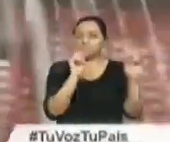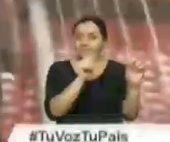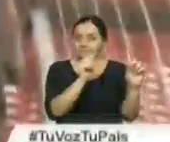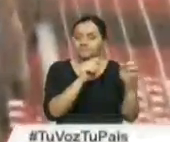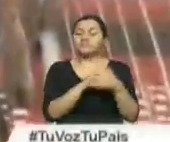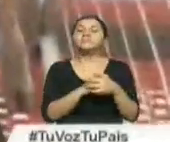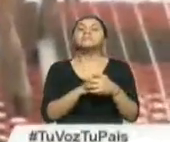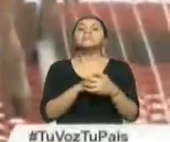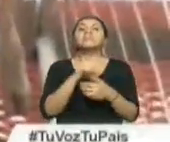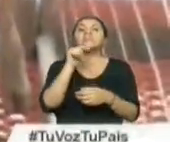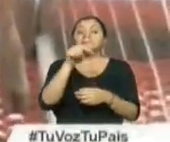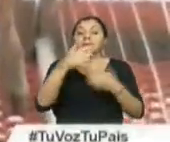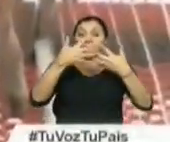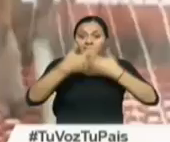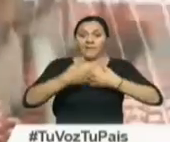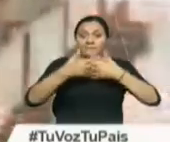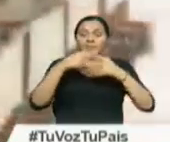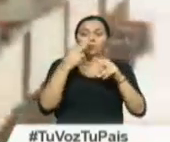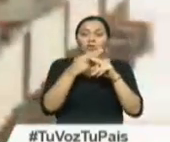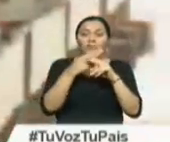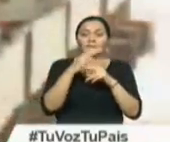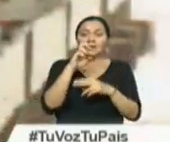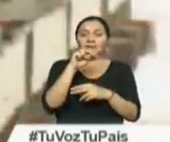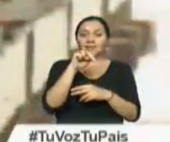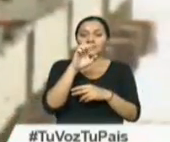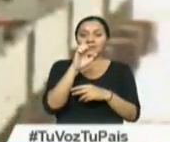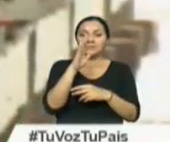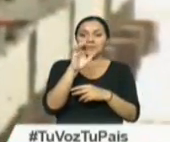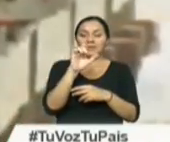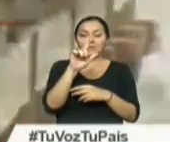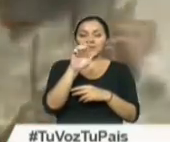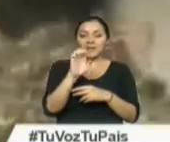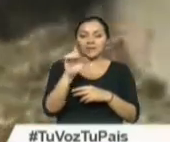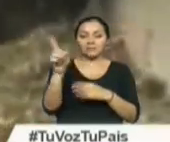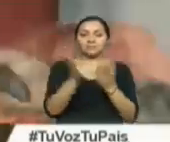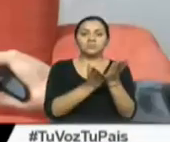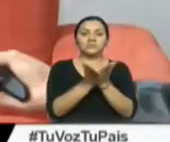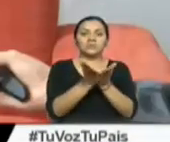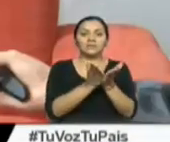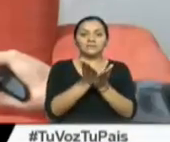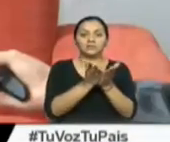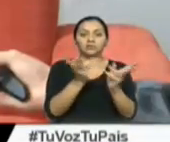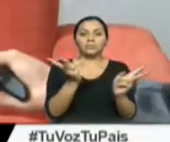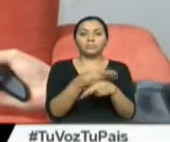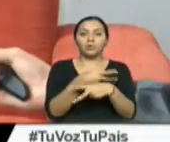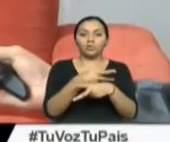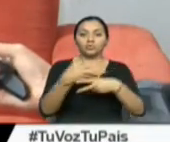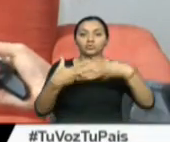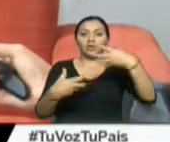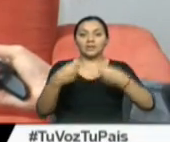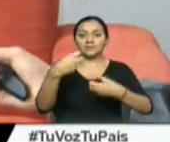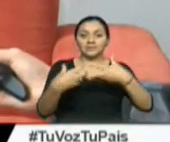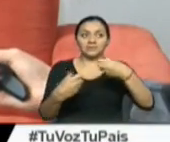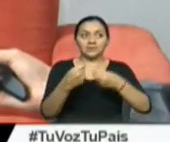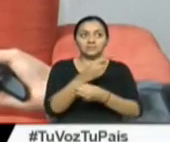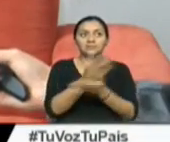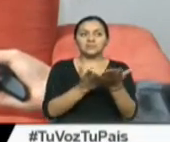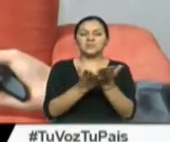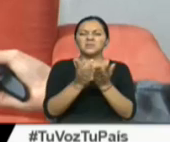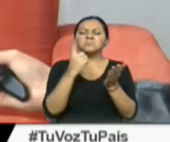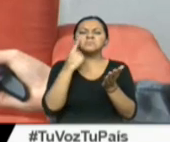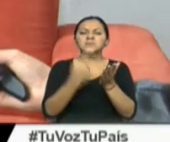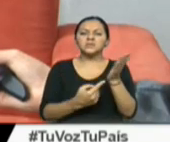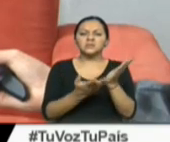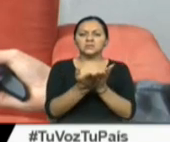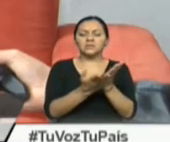este sentido, Nestlé lleva adelante la iniciativa denominada Servicio al Productor de Leche. El Servicio al Productor de Leche es un programa